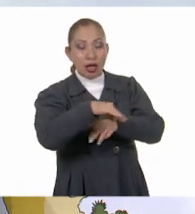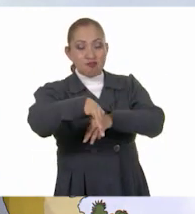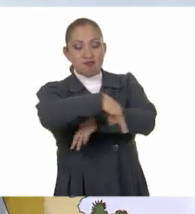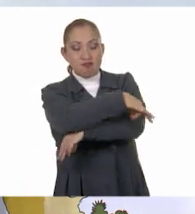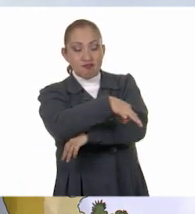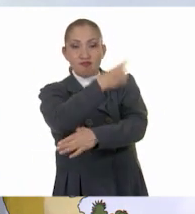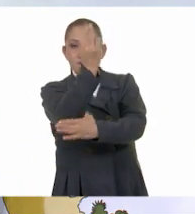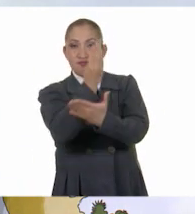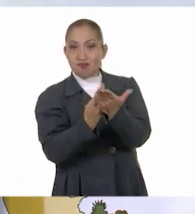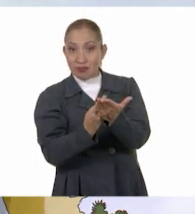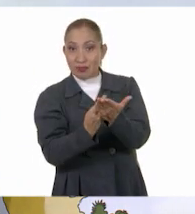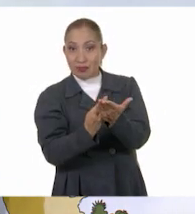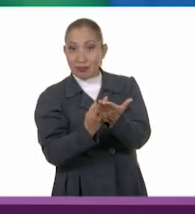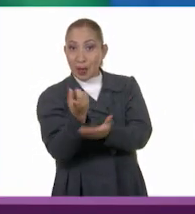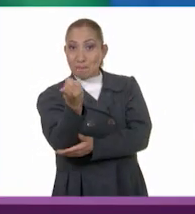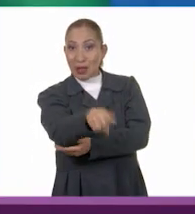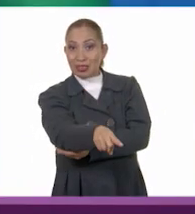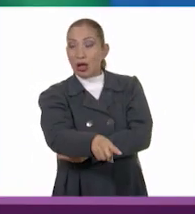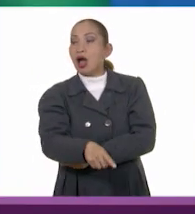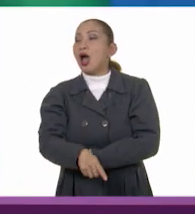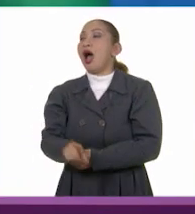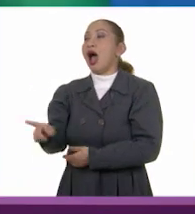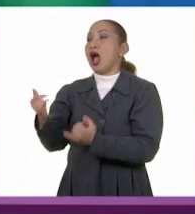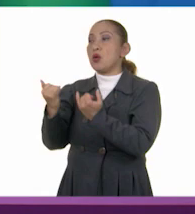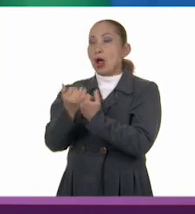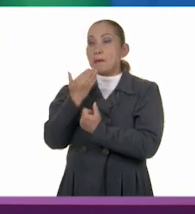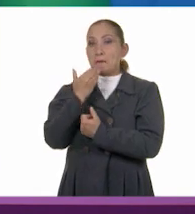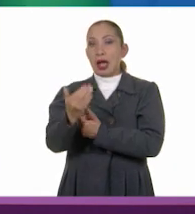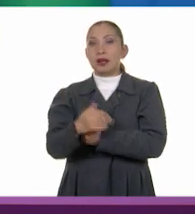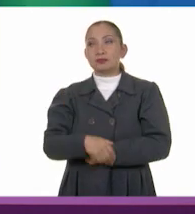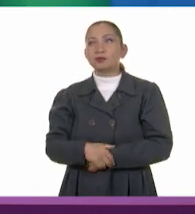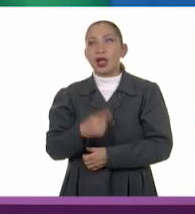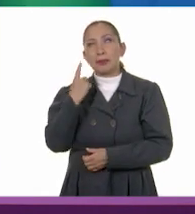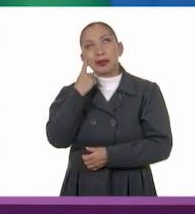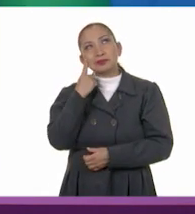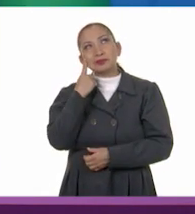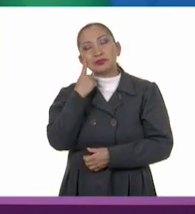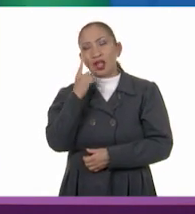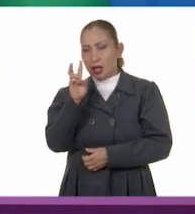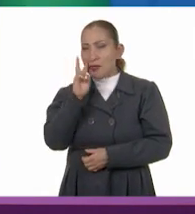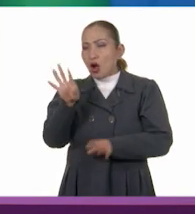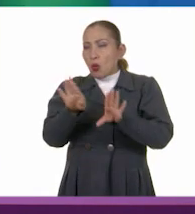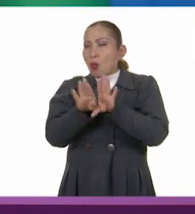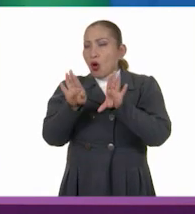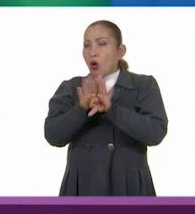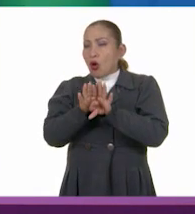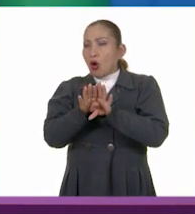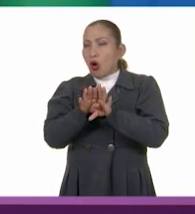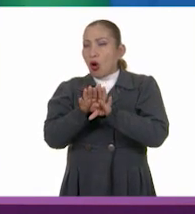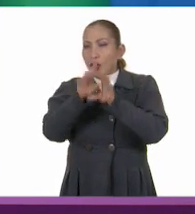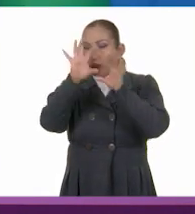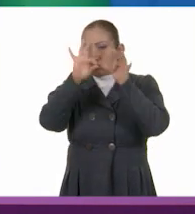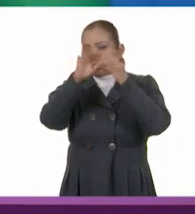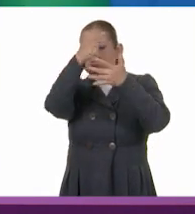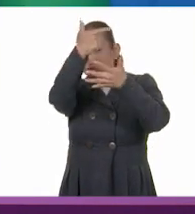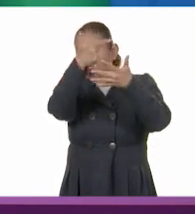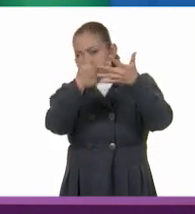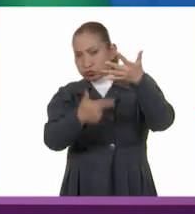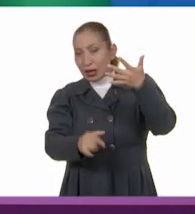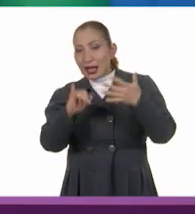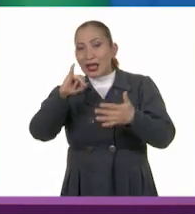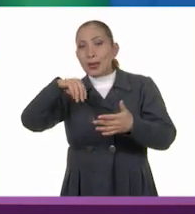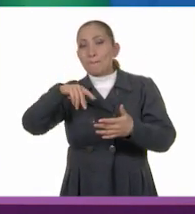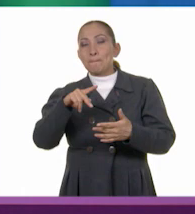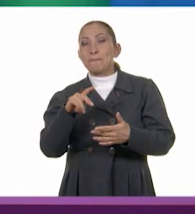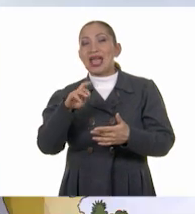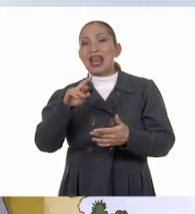traza, dibuja. Ay, eso también quedaría muy bien. A ver, ¿podemos ver cómo quedaría nuestro instructivo en